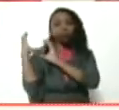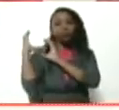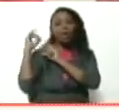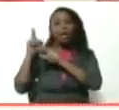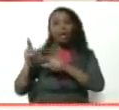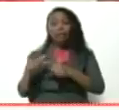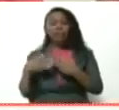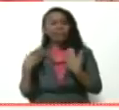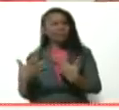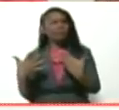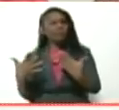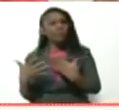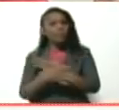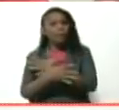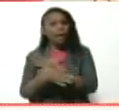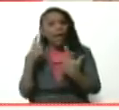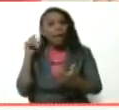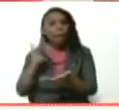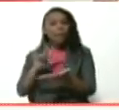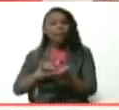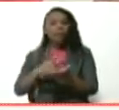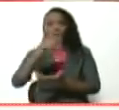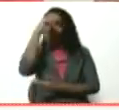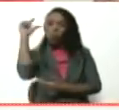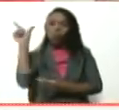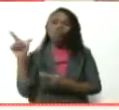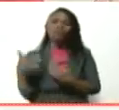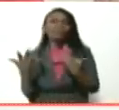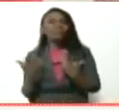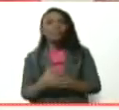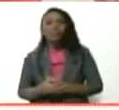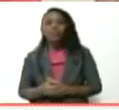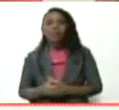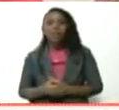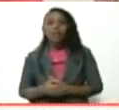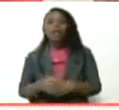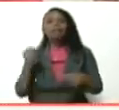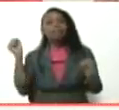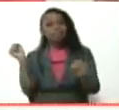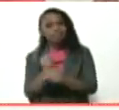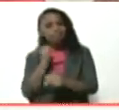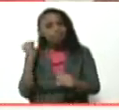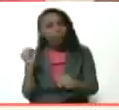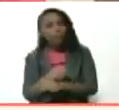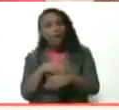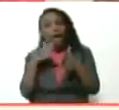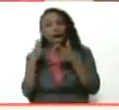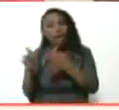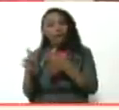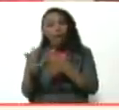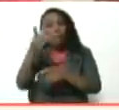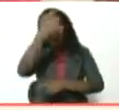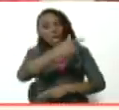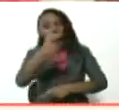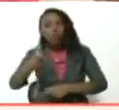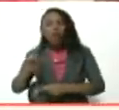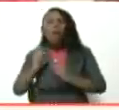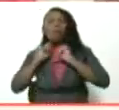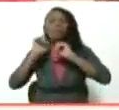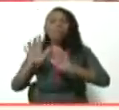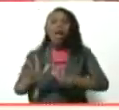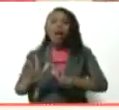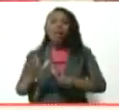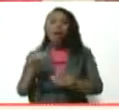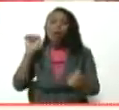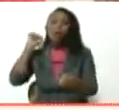en aras de qué ha participado el Partido Socialista Unido de Venezuela? En aras precisamente que estas personas pierdan las